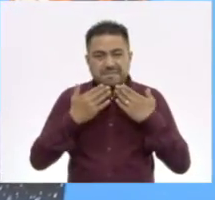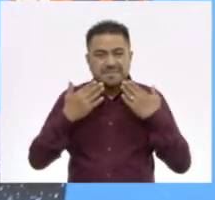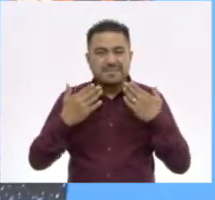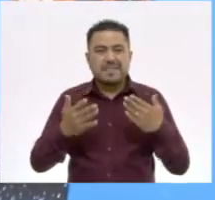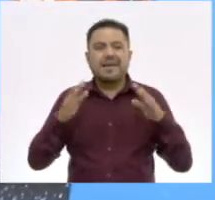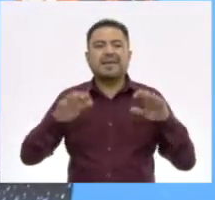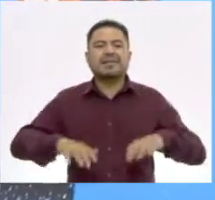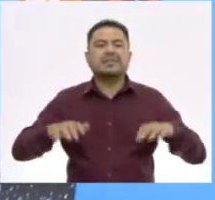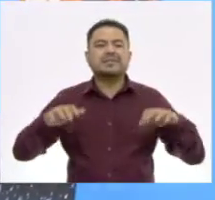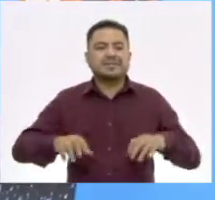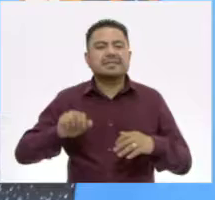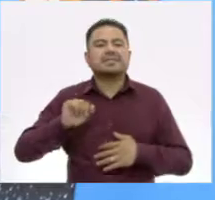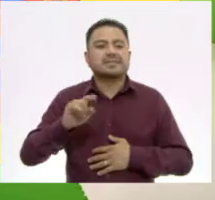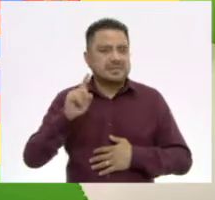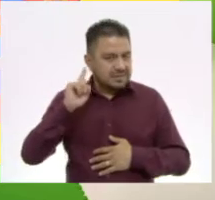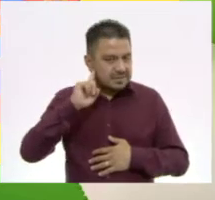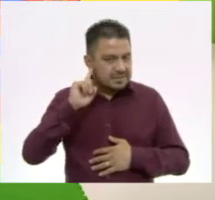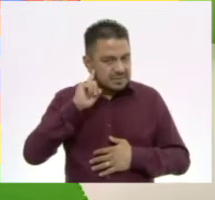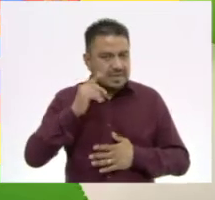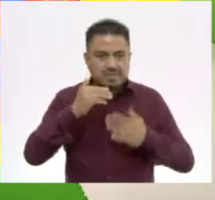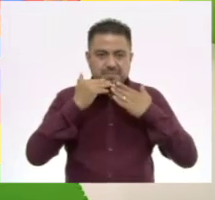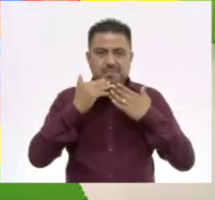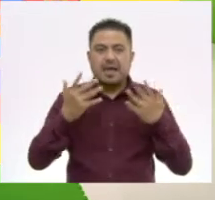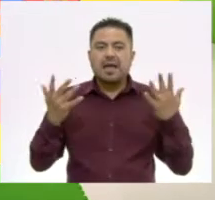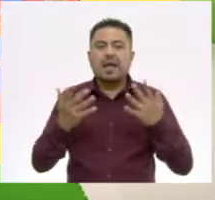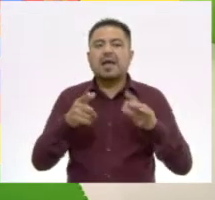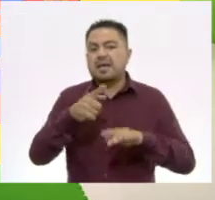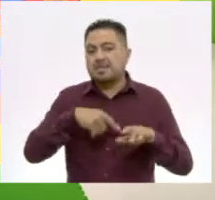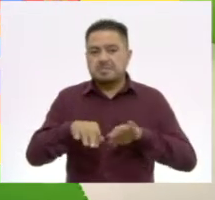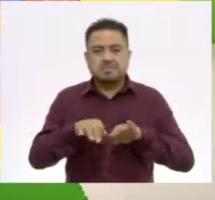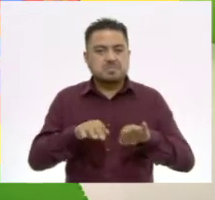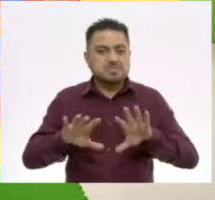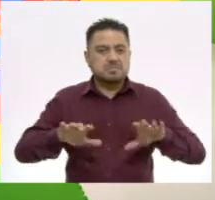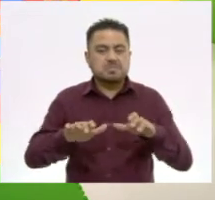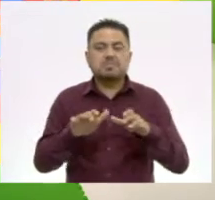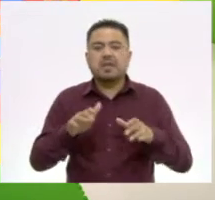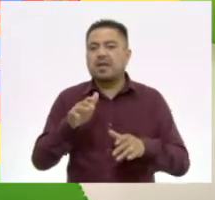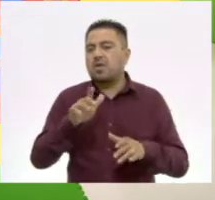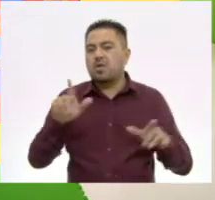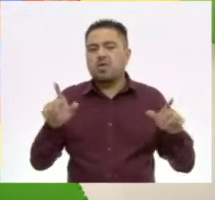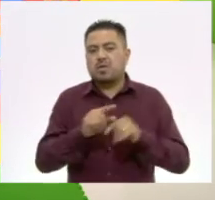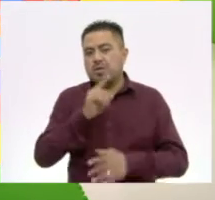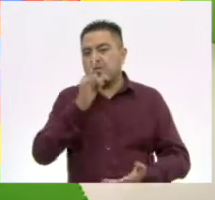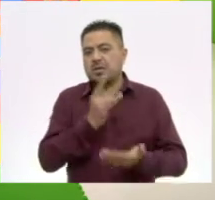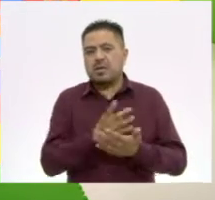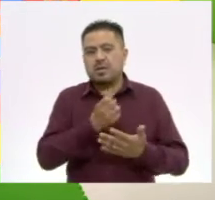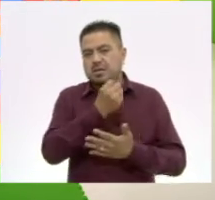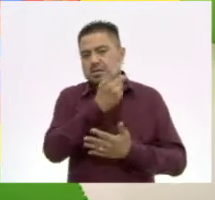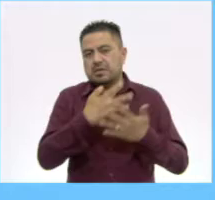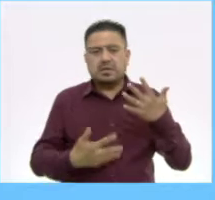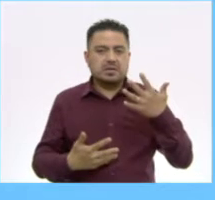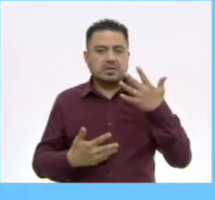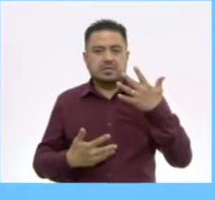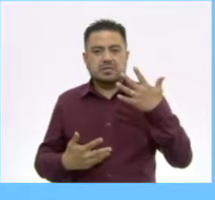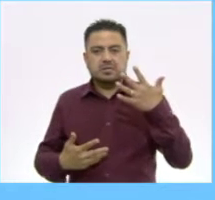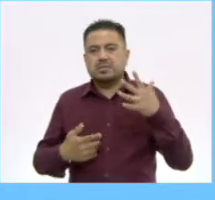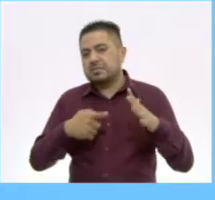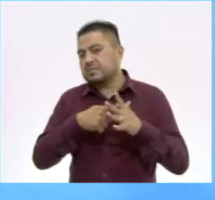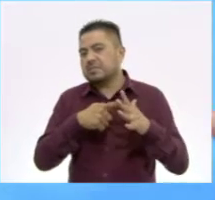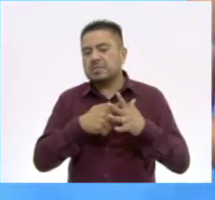la lluvia sí se escuchó bien hecho buen trabajo nos quedaron estos cinco sonidos